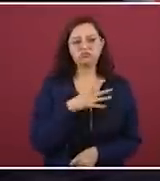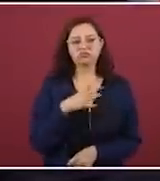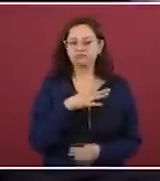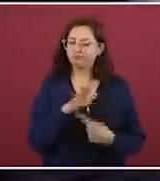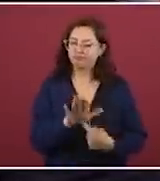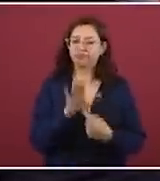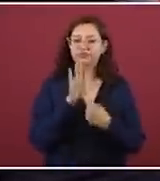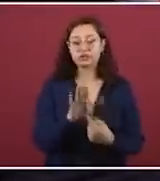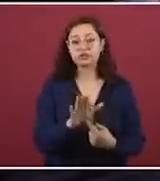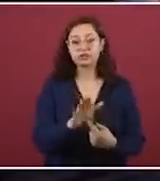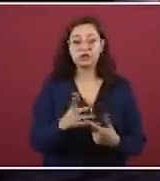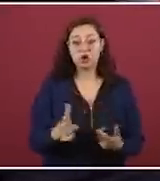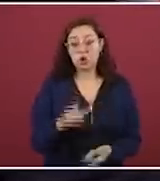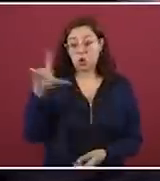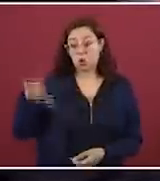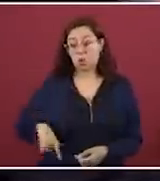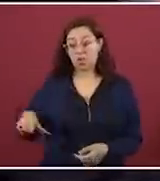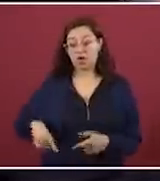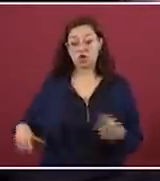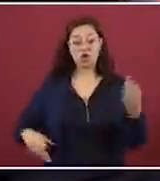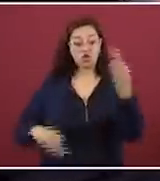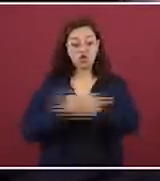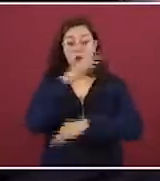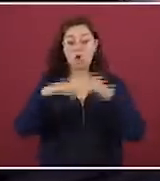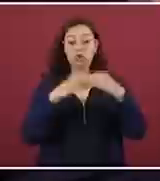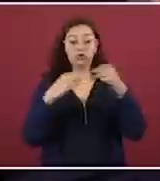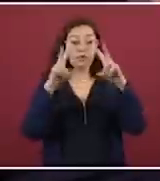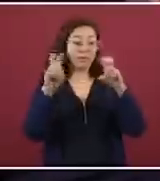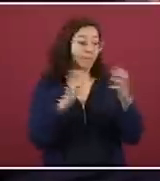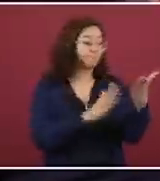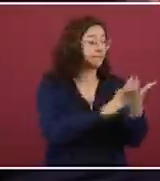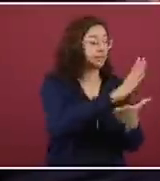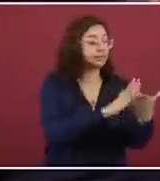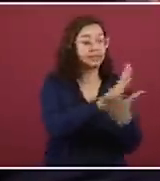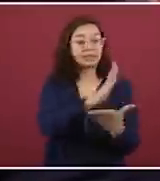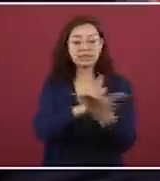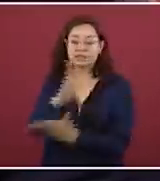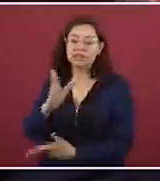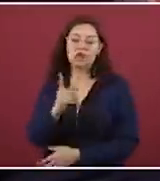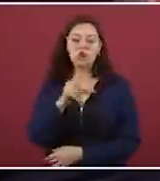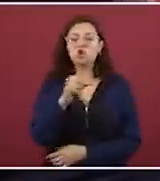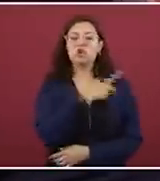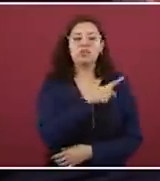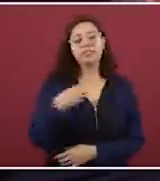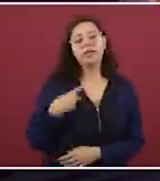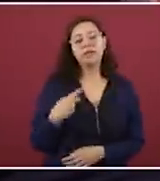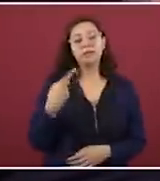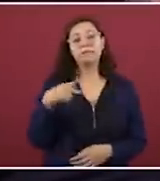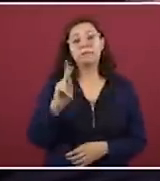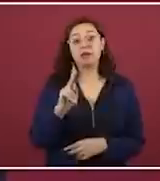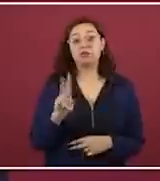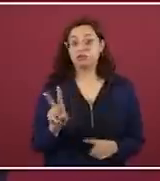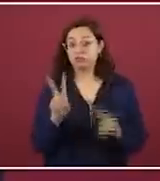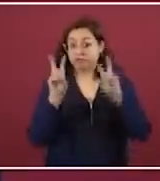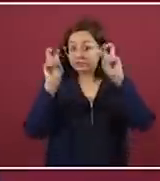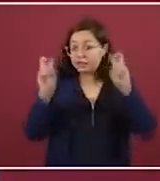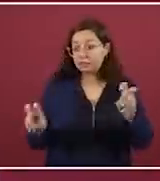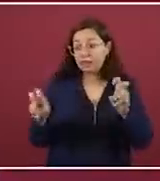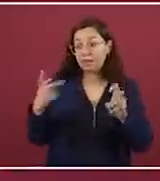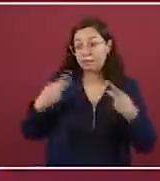pero en lo que tiene que ver con la defensa de la economía popular, sí,